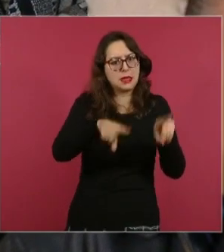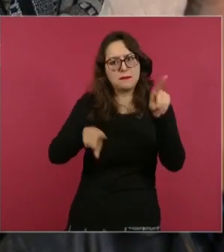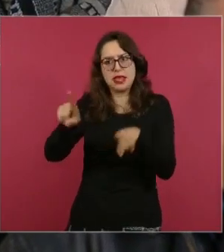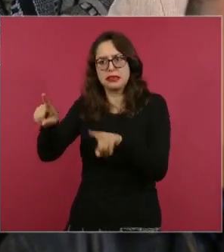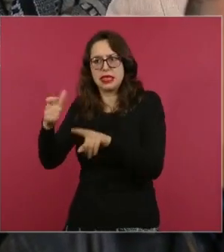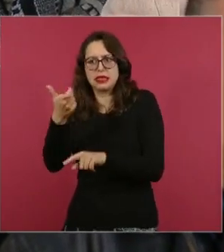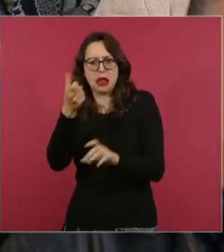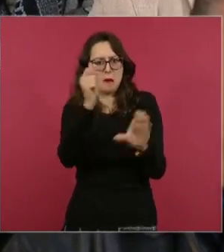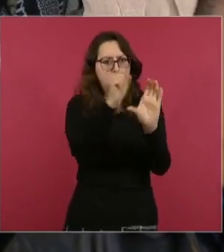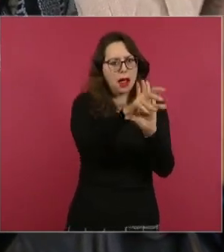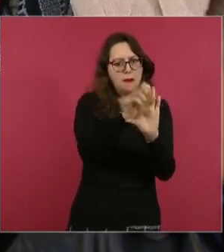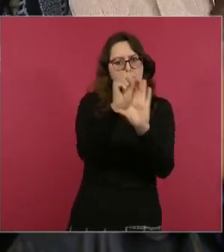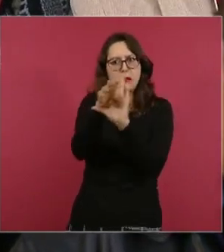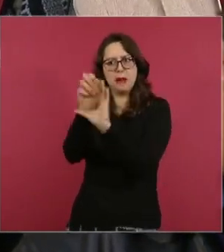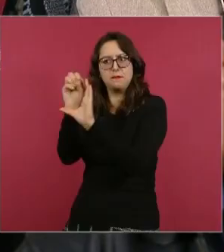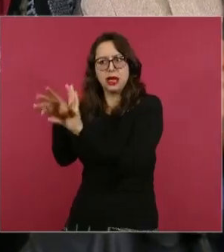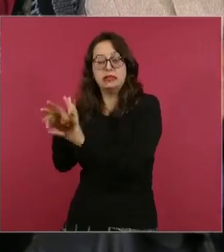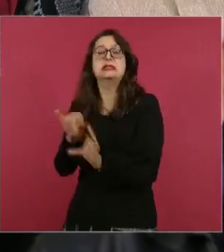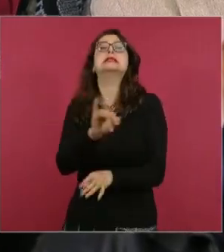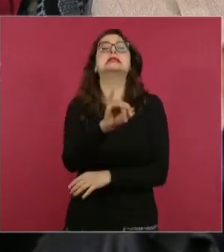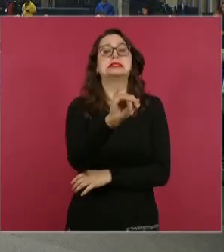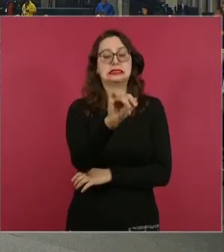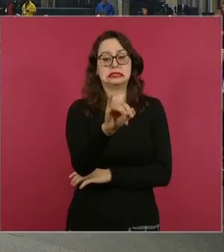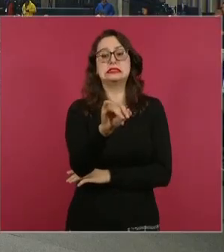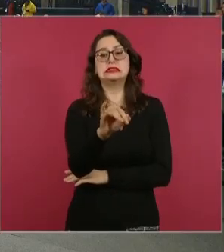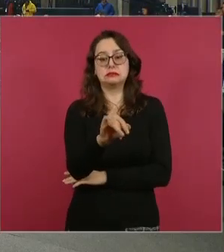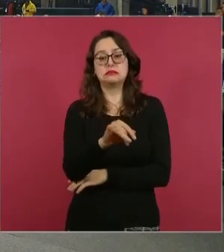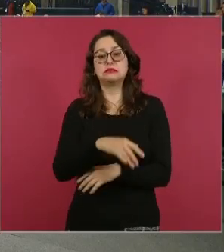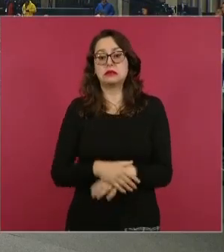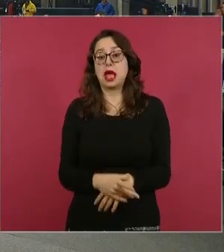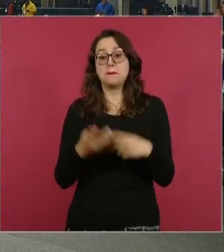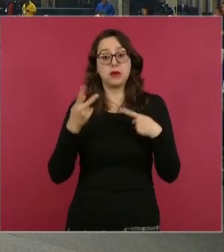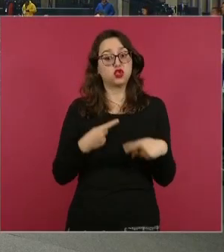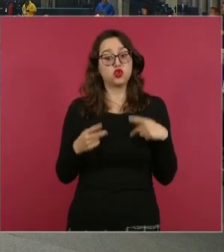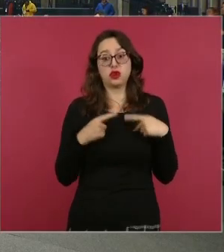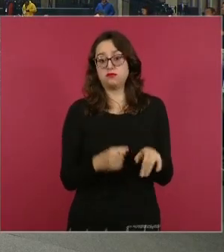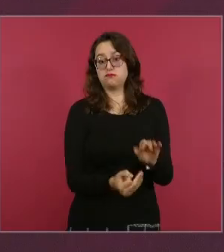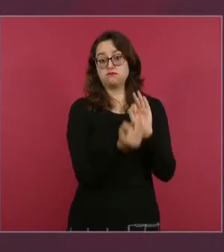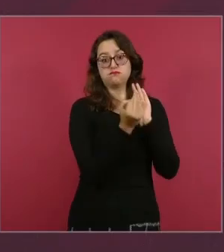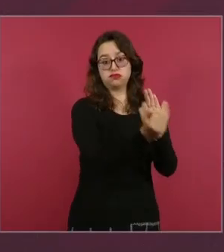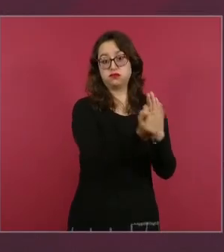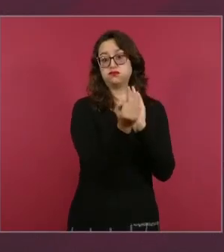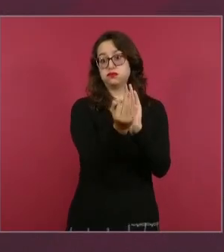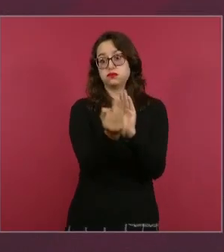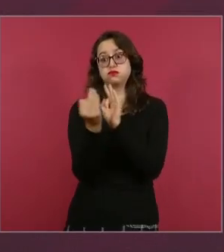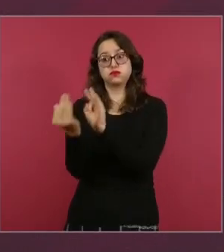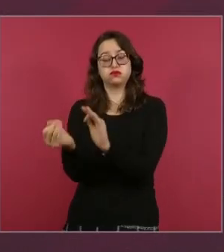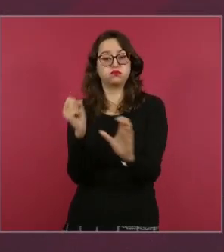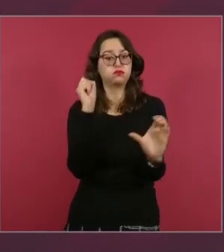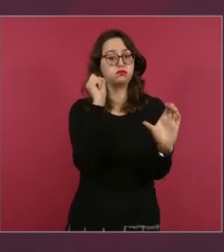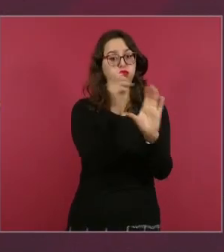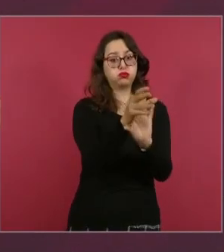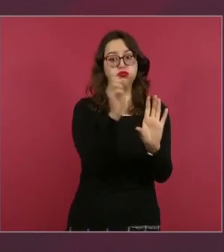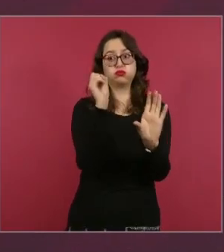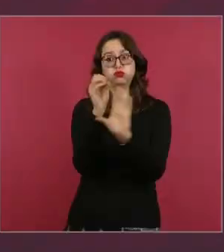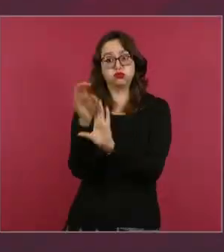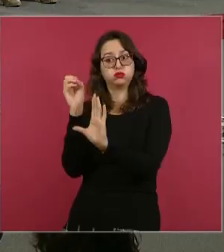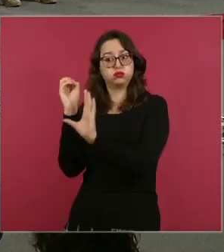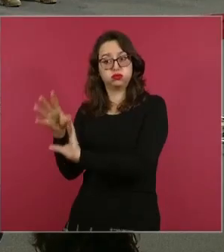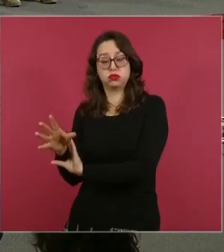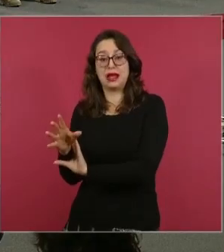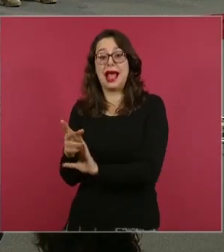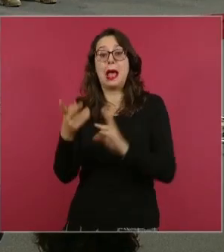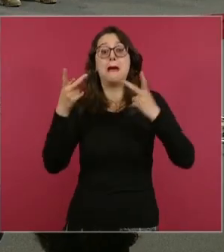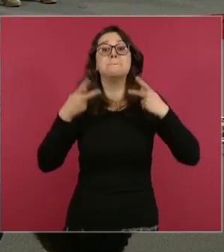un depósito sí directo Okay también que eso es importante o sea se le entrega